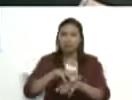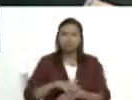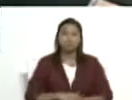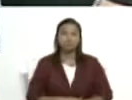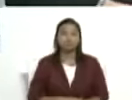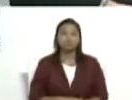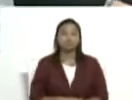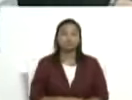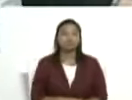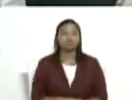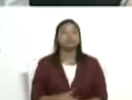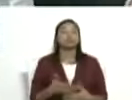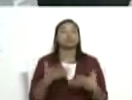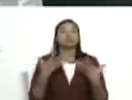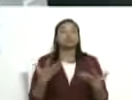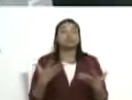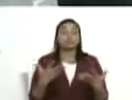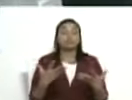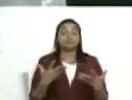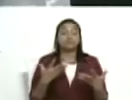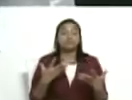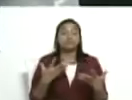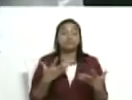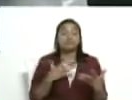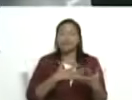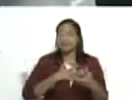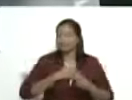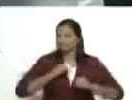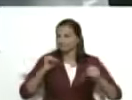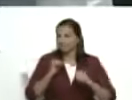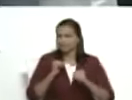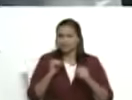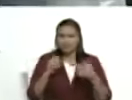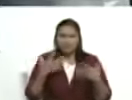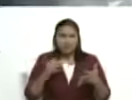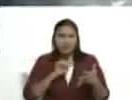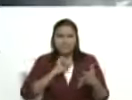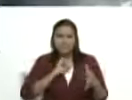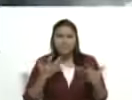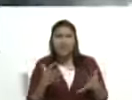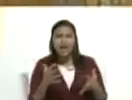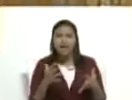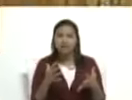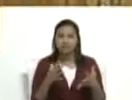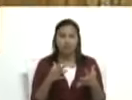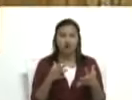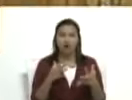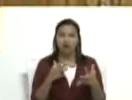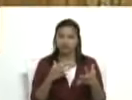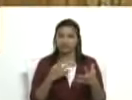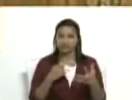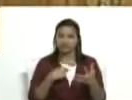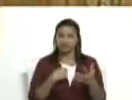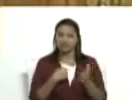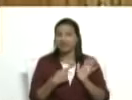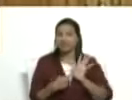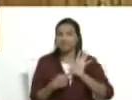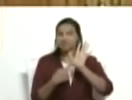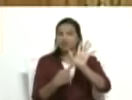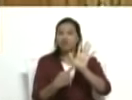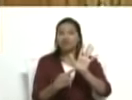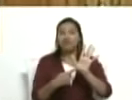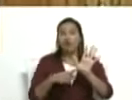terror. ¿Cómo dice? Se sintió el verdadero terror. ¿No es que dicen por ahí? En los que estaban en